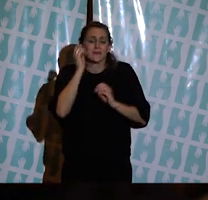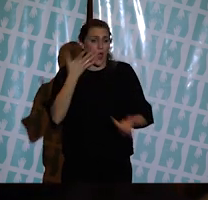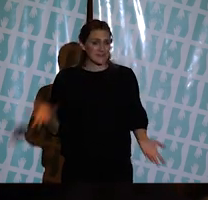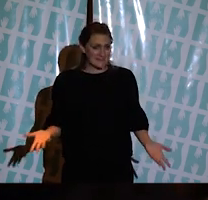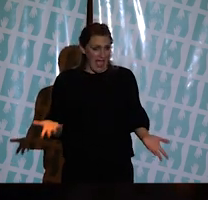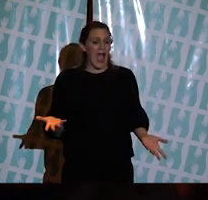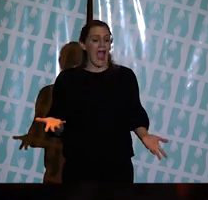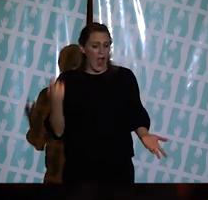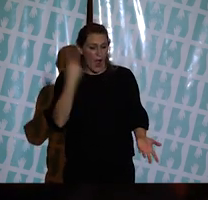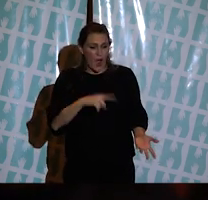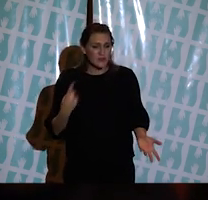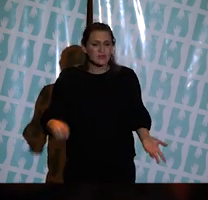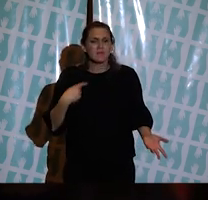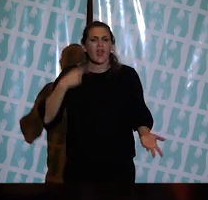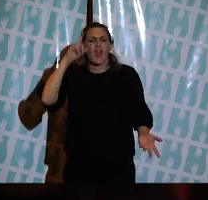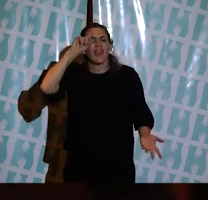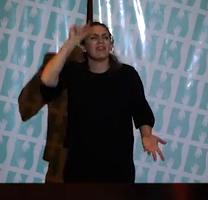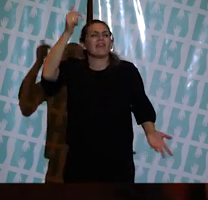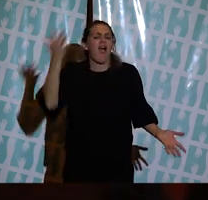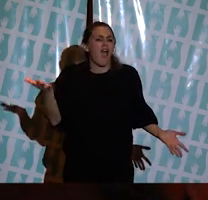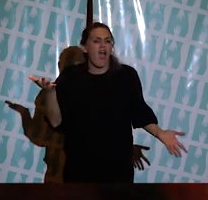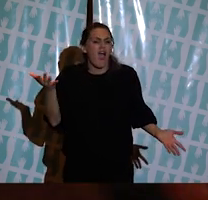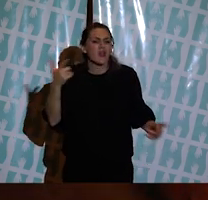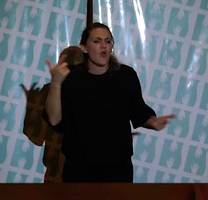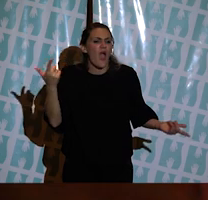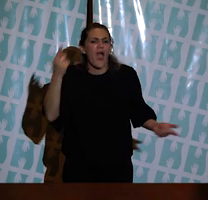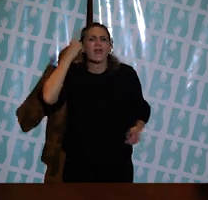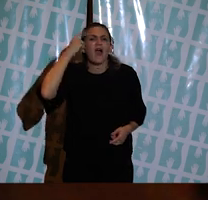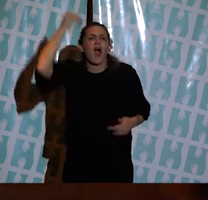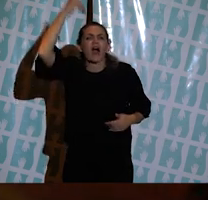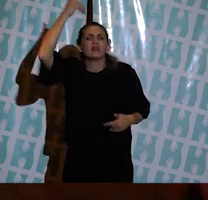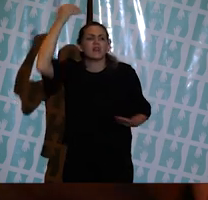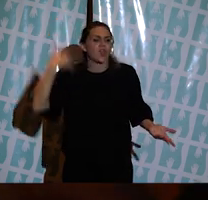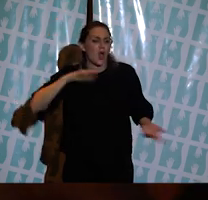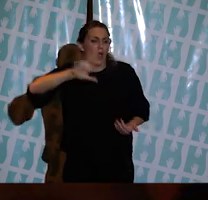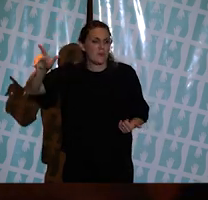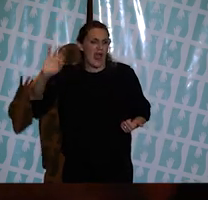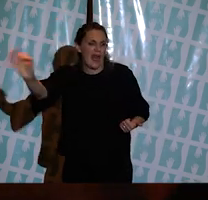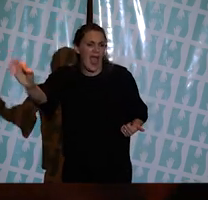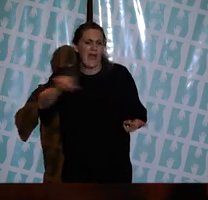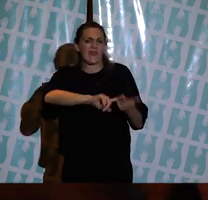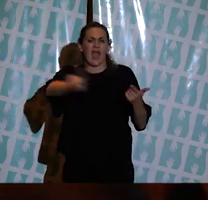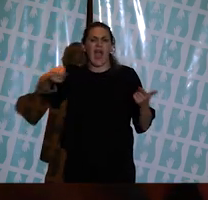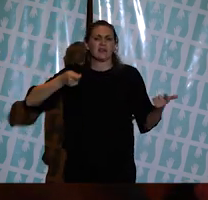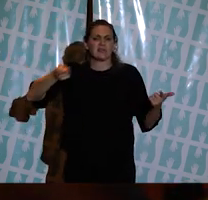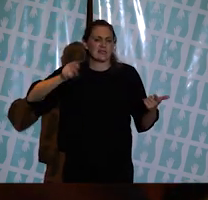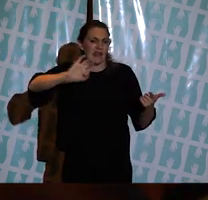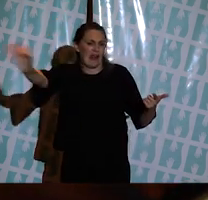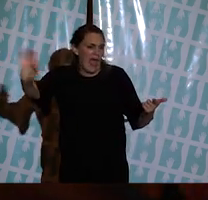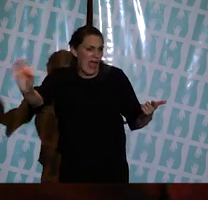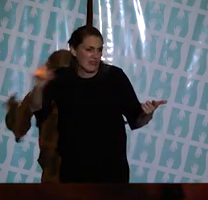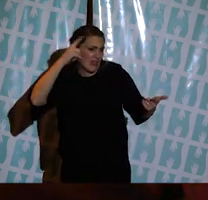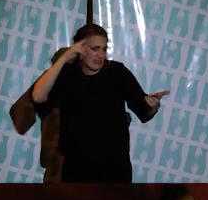da la vida, que entonces ni se le ocurre, ni se le pasa por la mente, ni robar, ni asesinar,